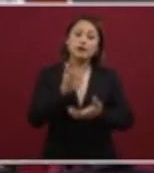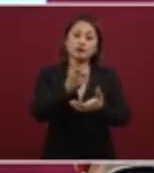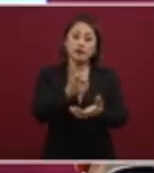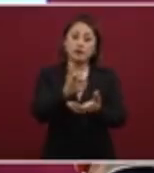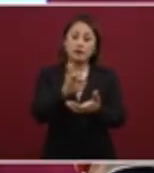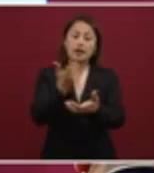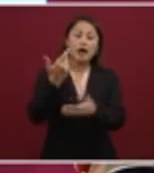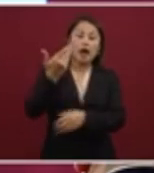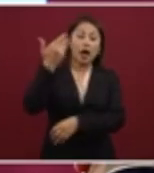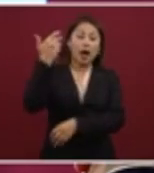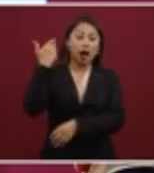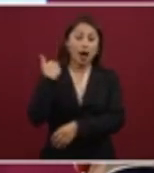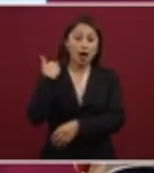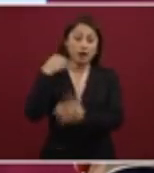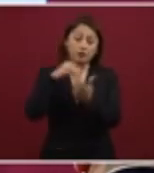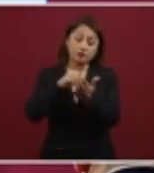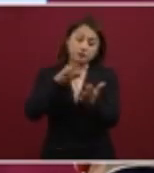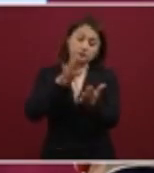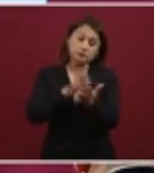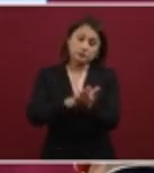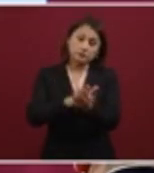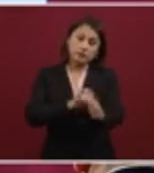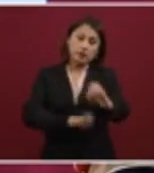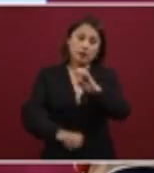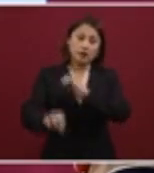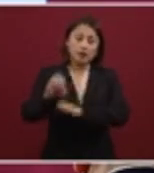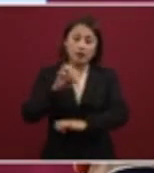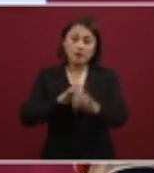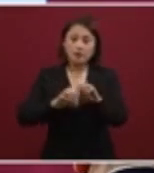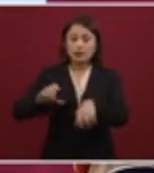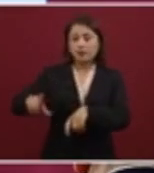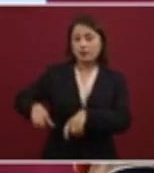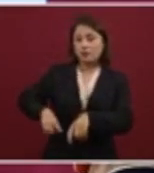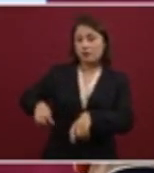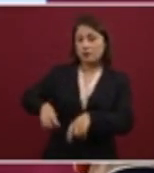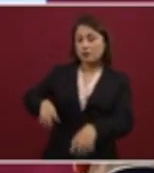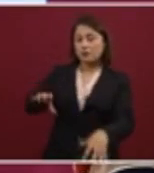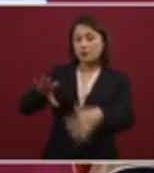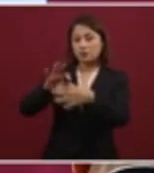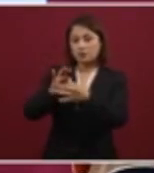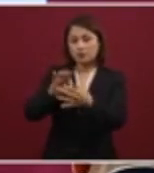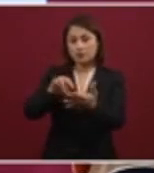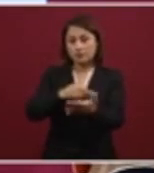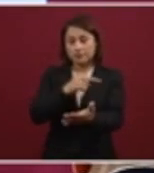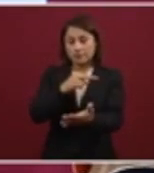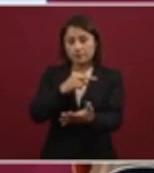suscritos entre empresas y el sector público